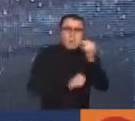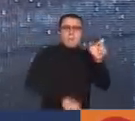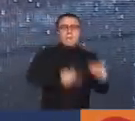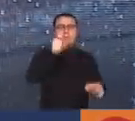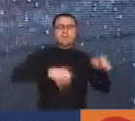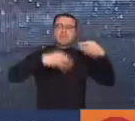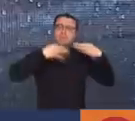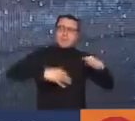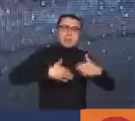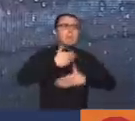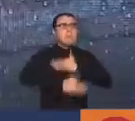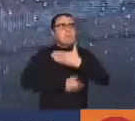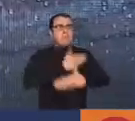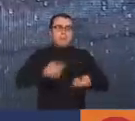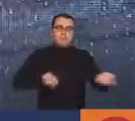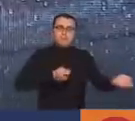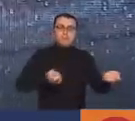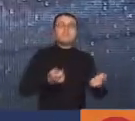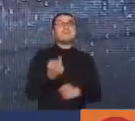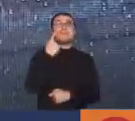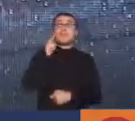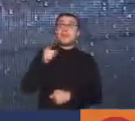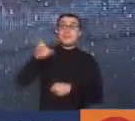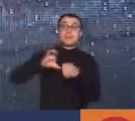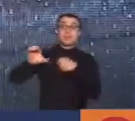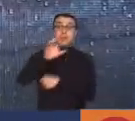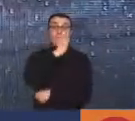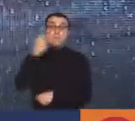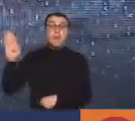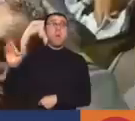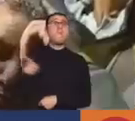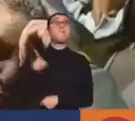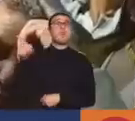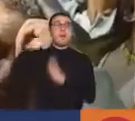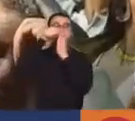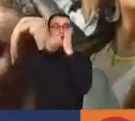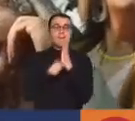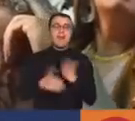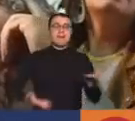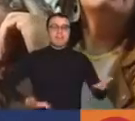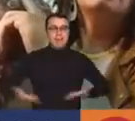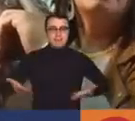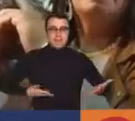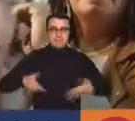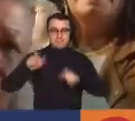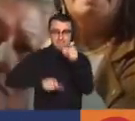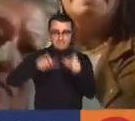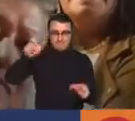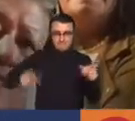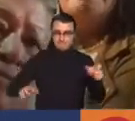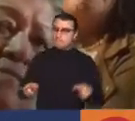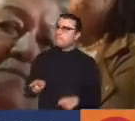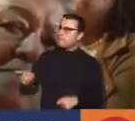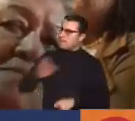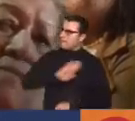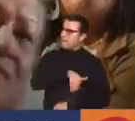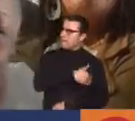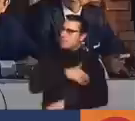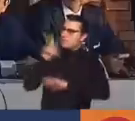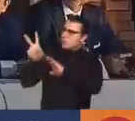popular. Barranquilla hay un programa de tenderos, no está el ministro está por acá de